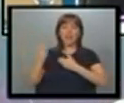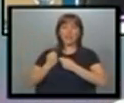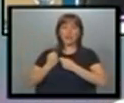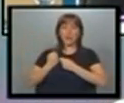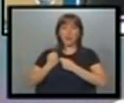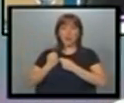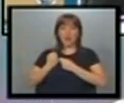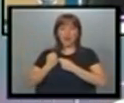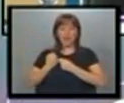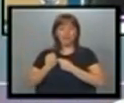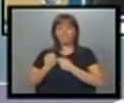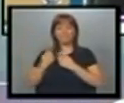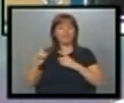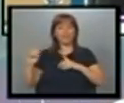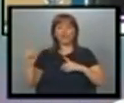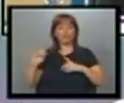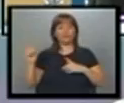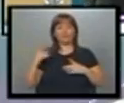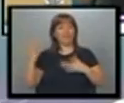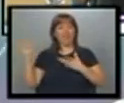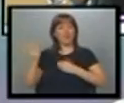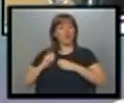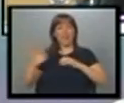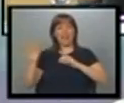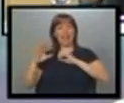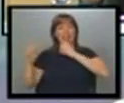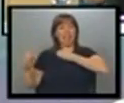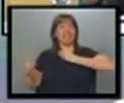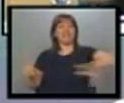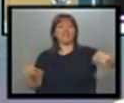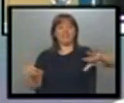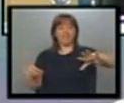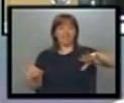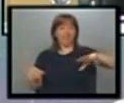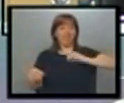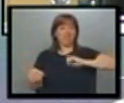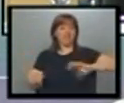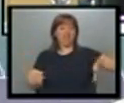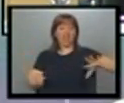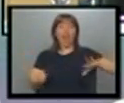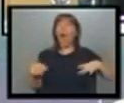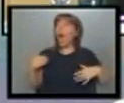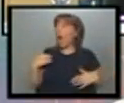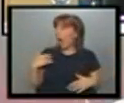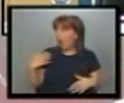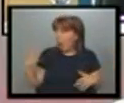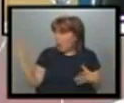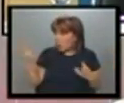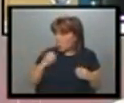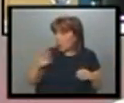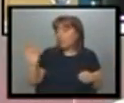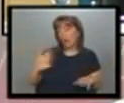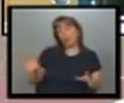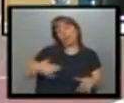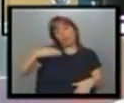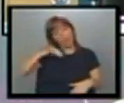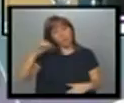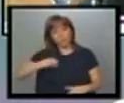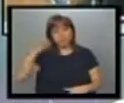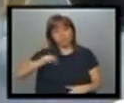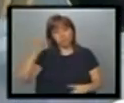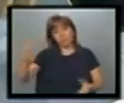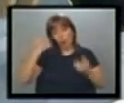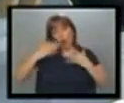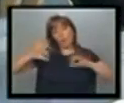soltaron la mano, Daniel. Claro. Y fue por eso que él habló finalmente y dio todos estos datos y detalles por los que se están realizando las